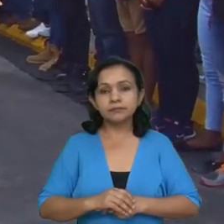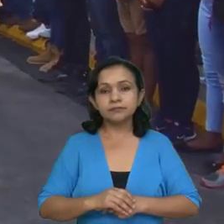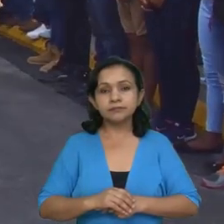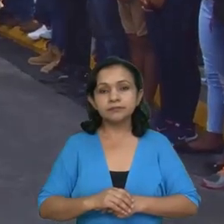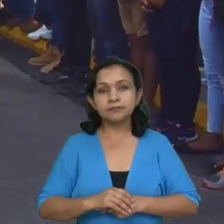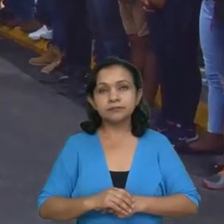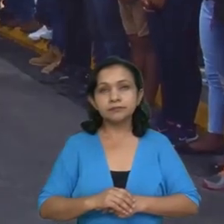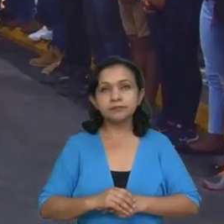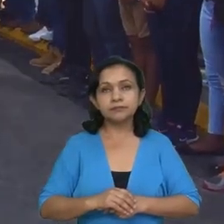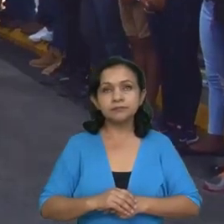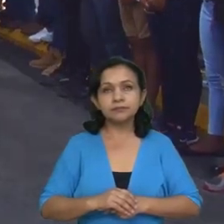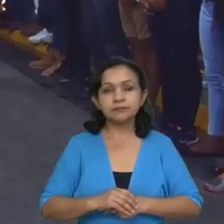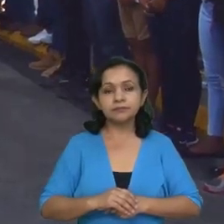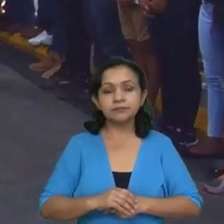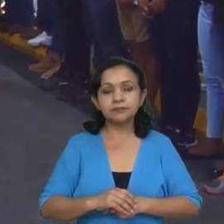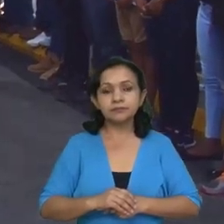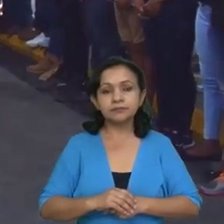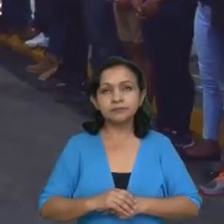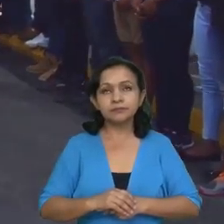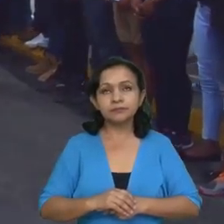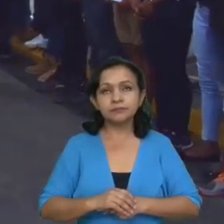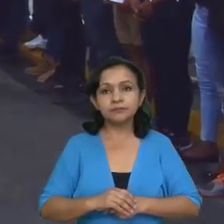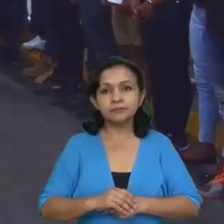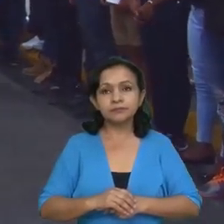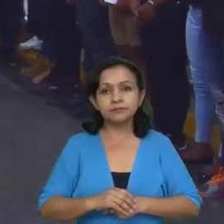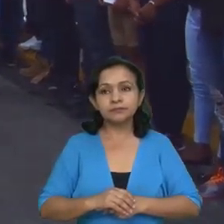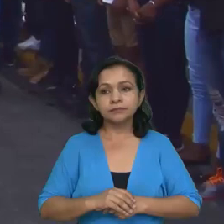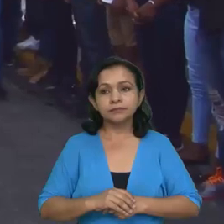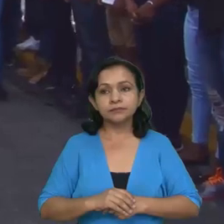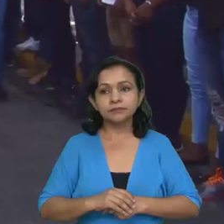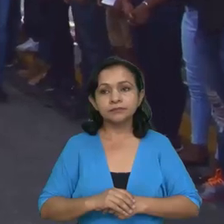dos años atrás en combate